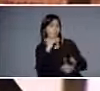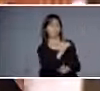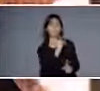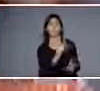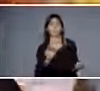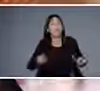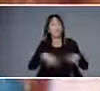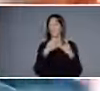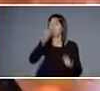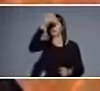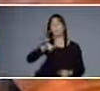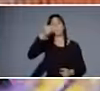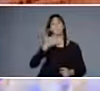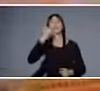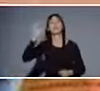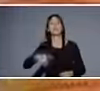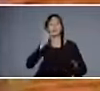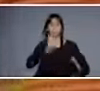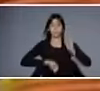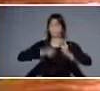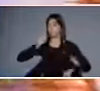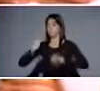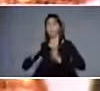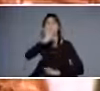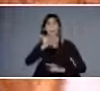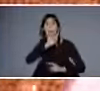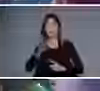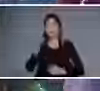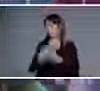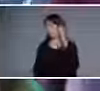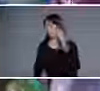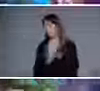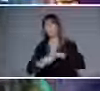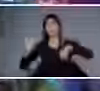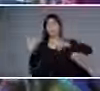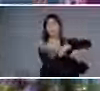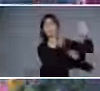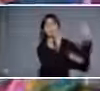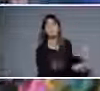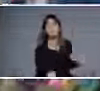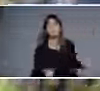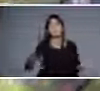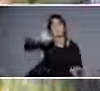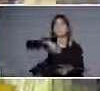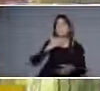Posición ya la mierda canalla. Ni usted.